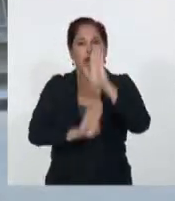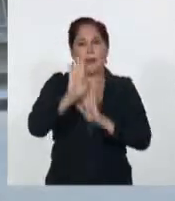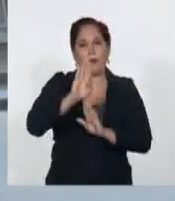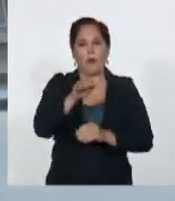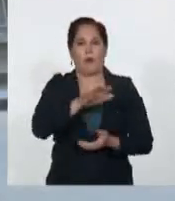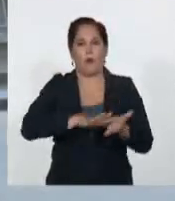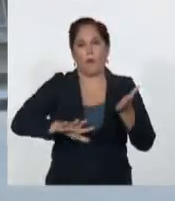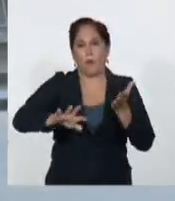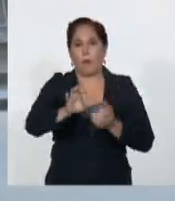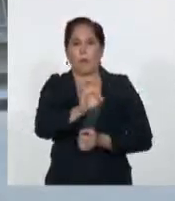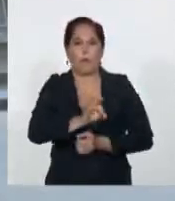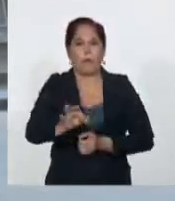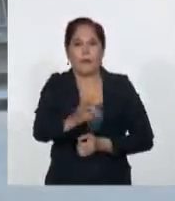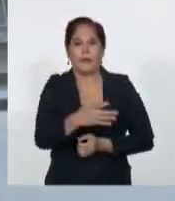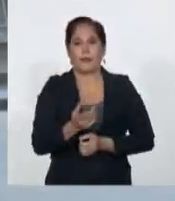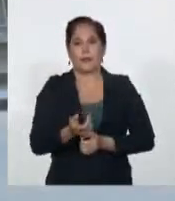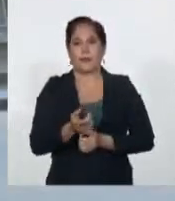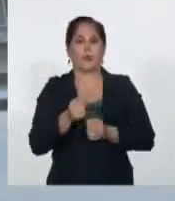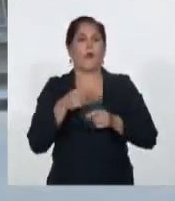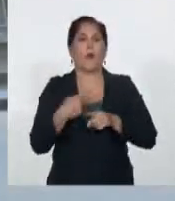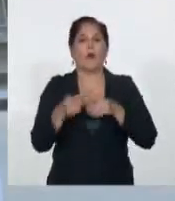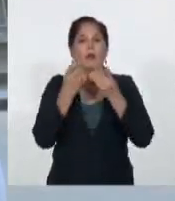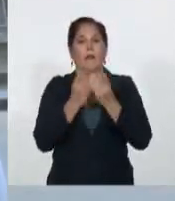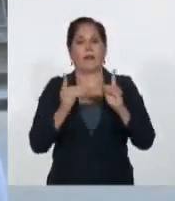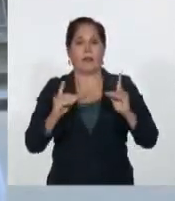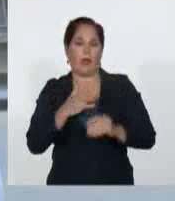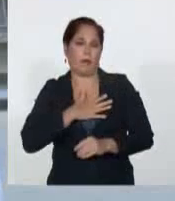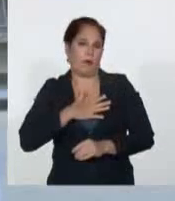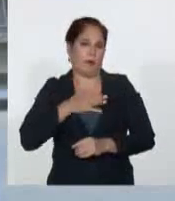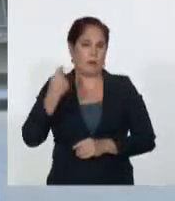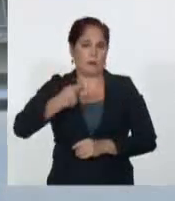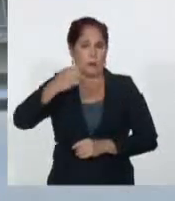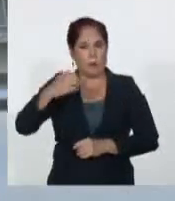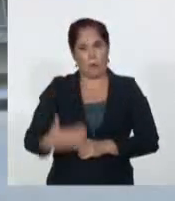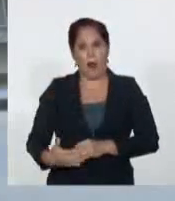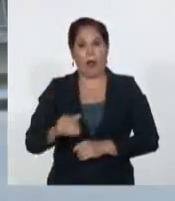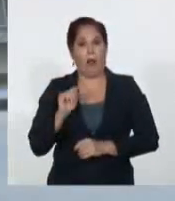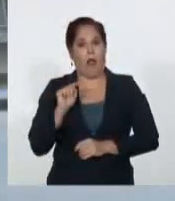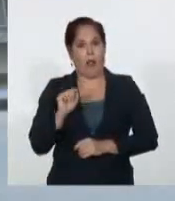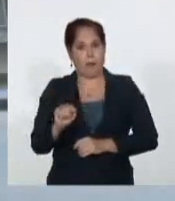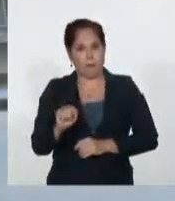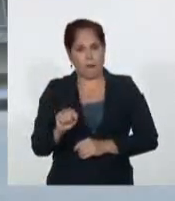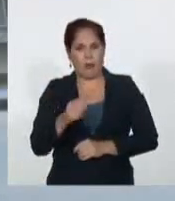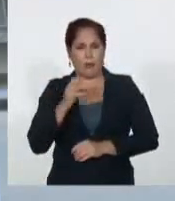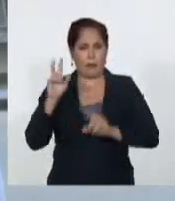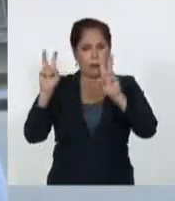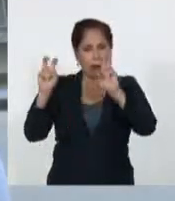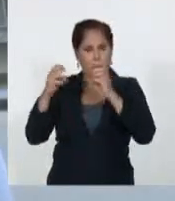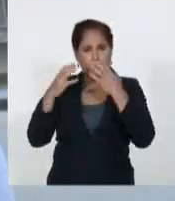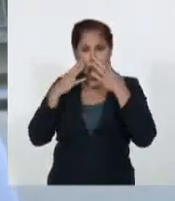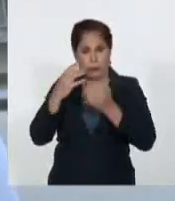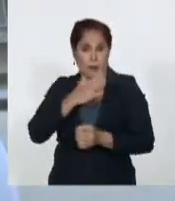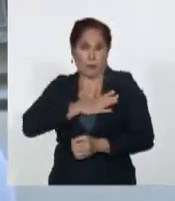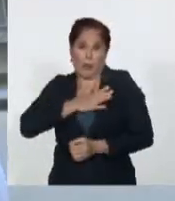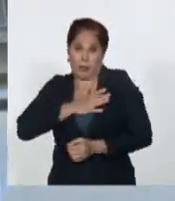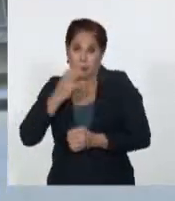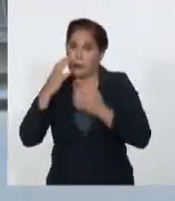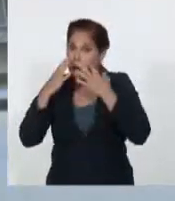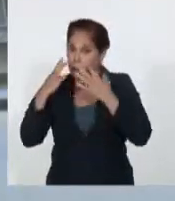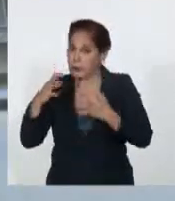Se están convocando el tema de la Democracia de los derechos humanos y bueno desde estas